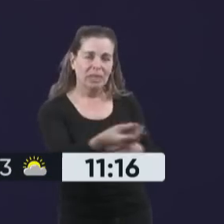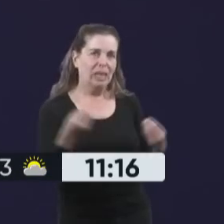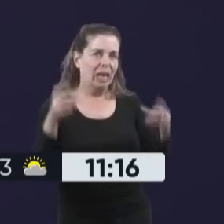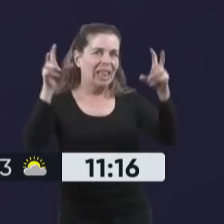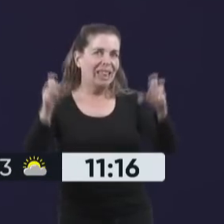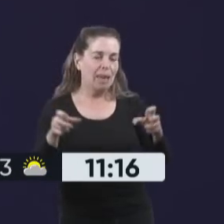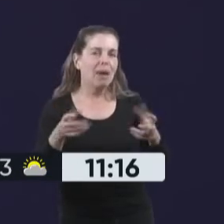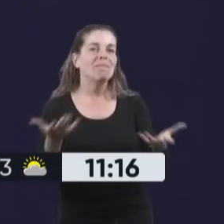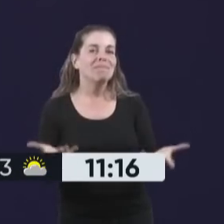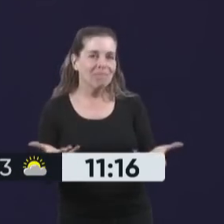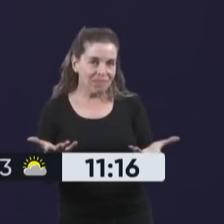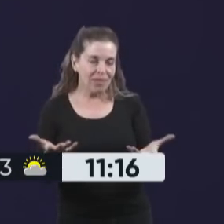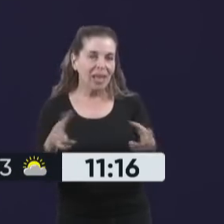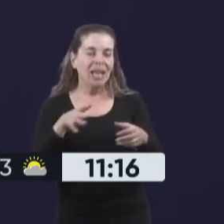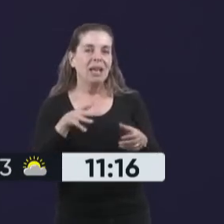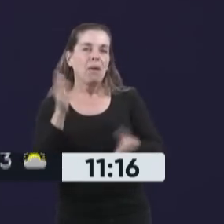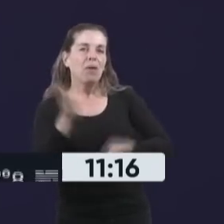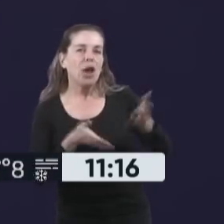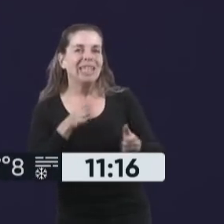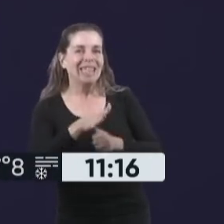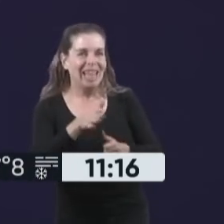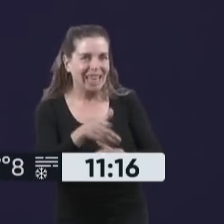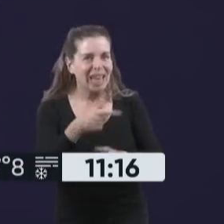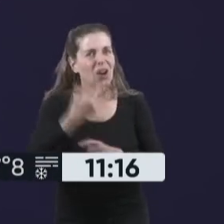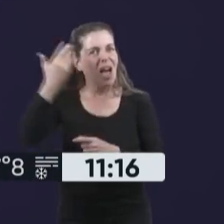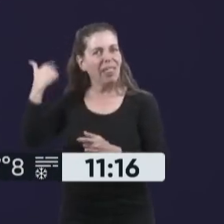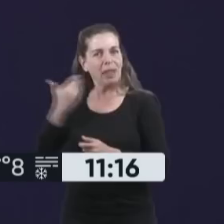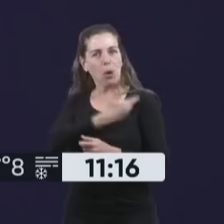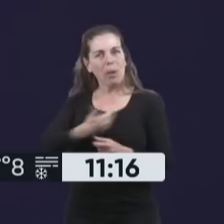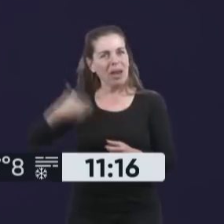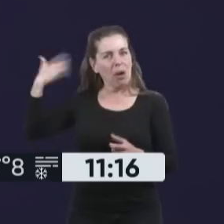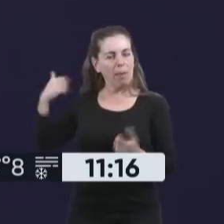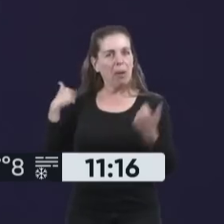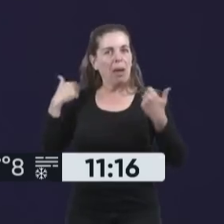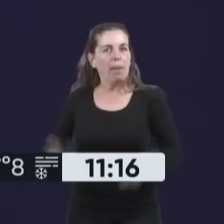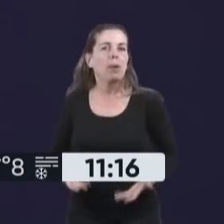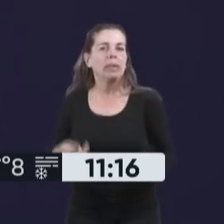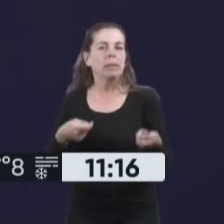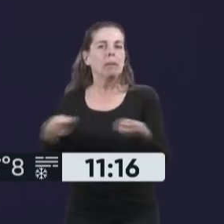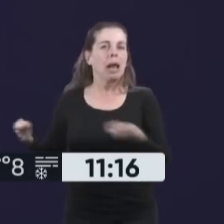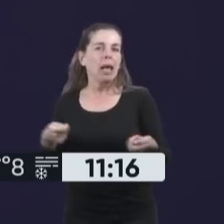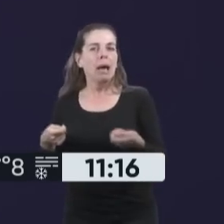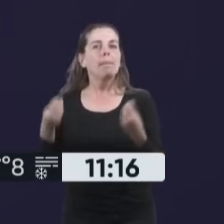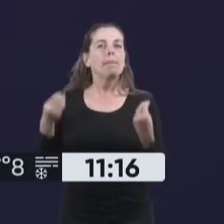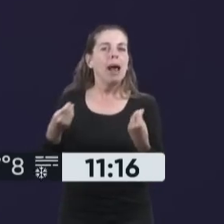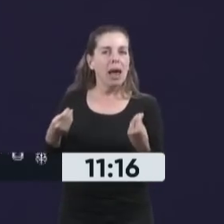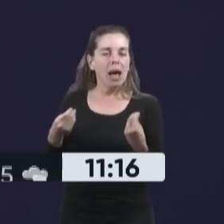se ha utilizado no para ayudar a la mujer, o no para ayudar a evitar violencia, o no para